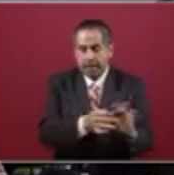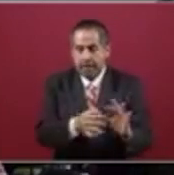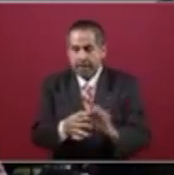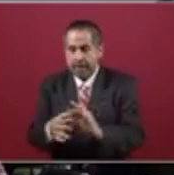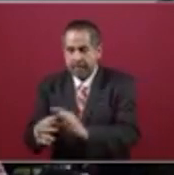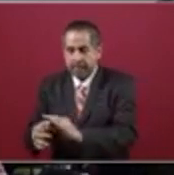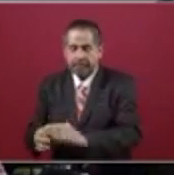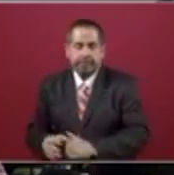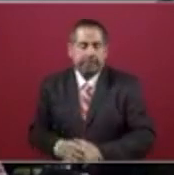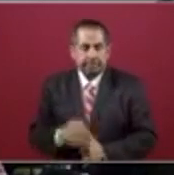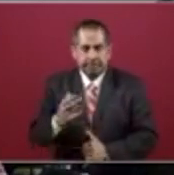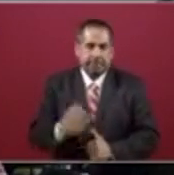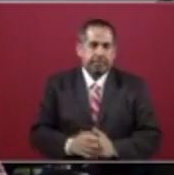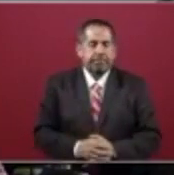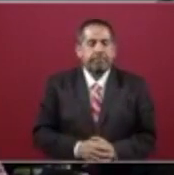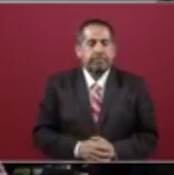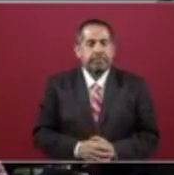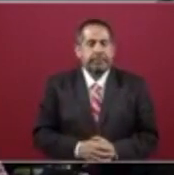que sigue, por favor.